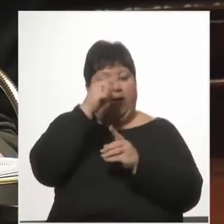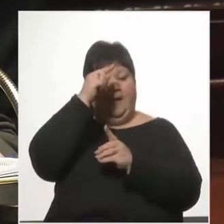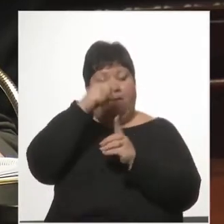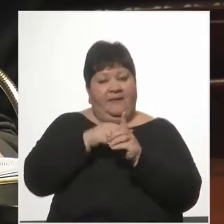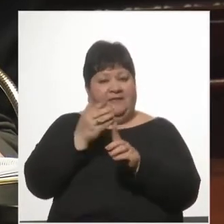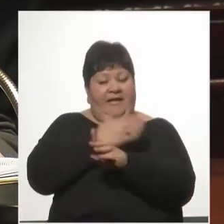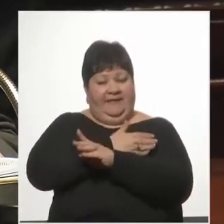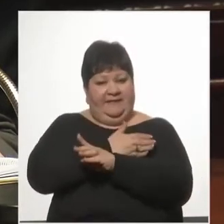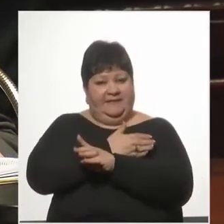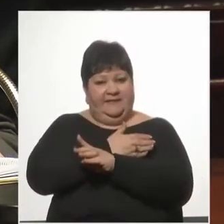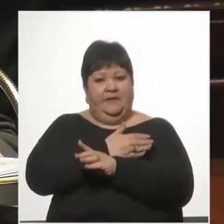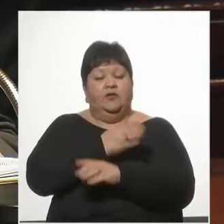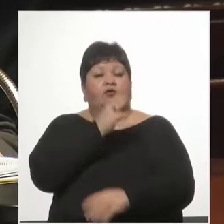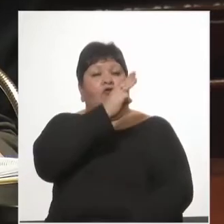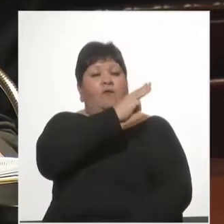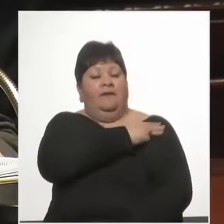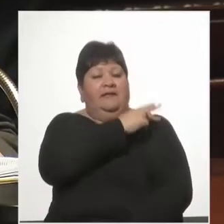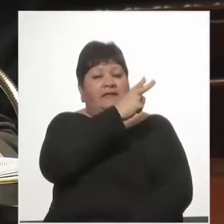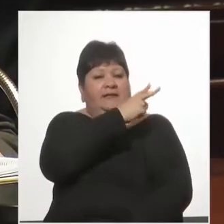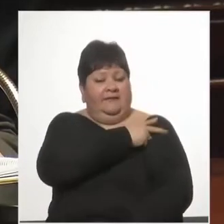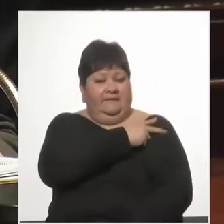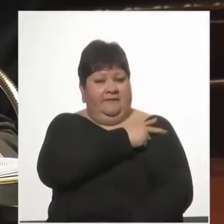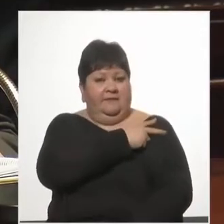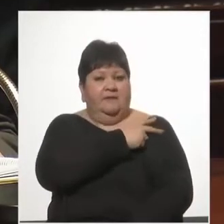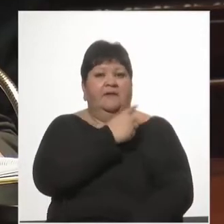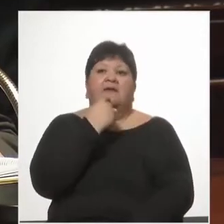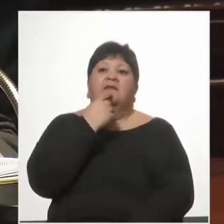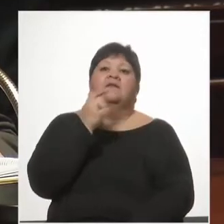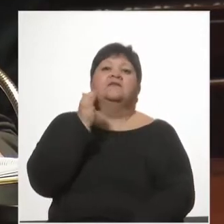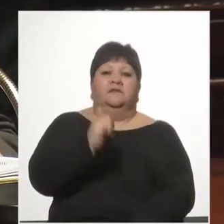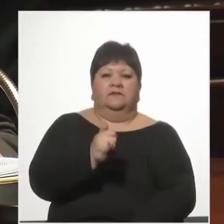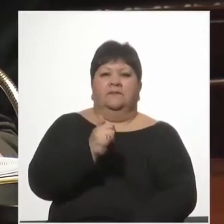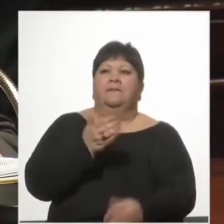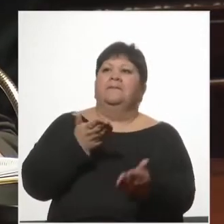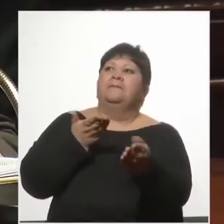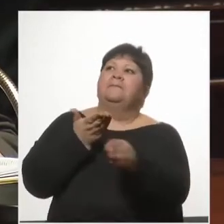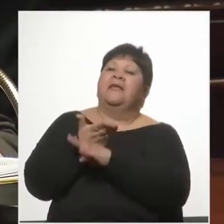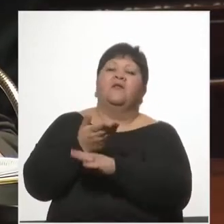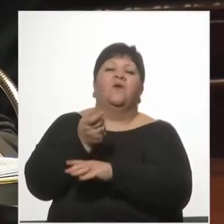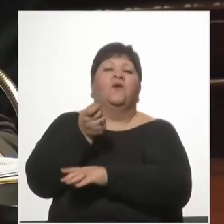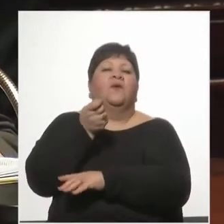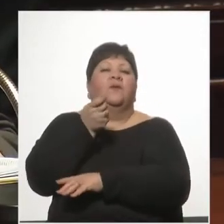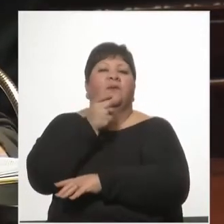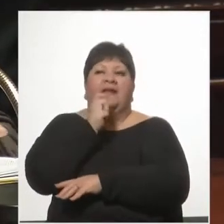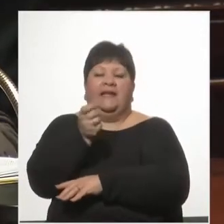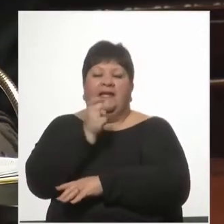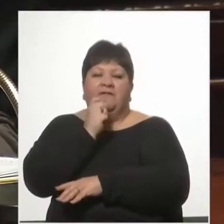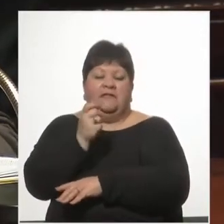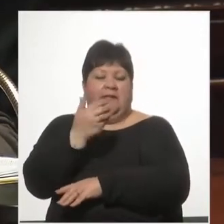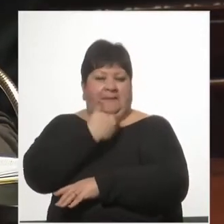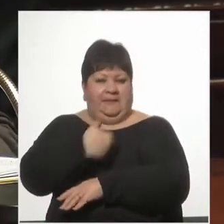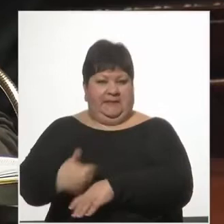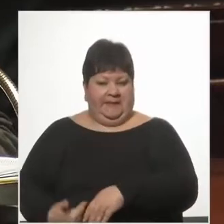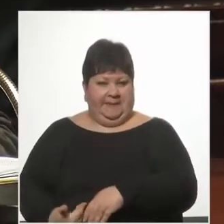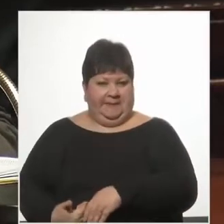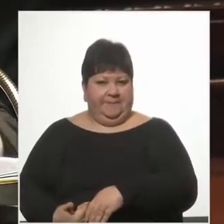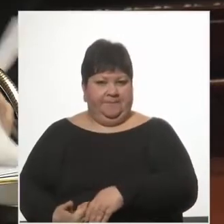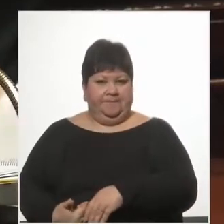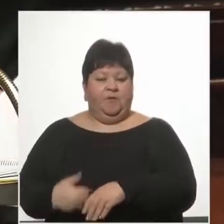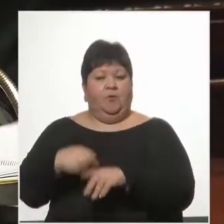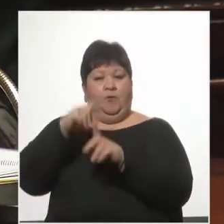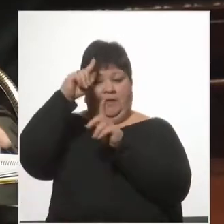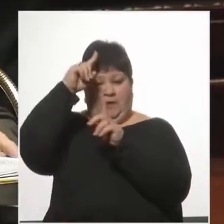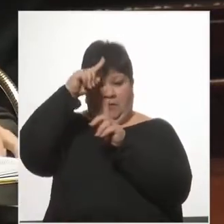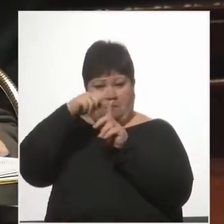el comandante en jefe del Ejército había pedido una entrevista con el presidente en esa misma oportunidad. Durante todo ese mes